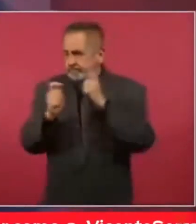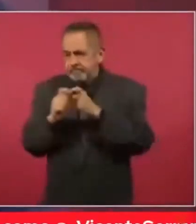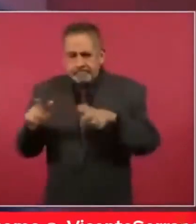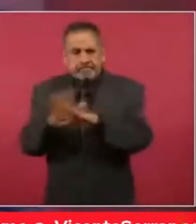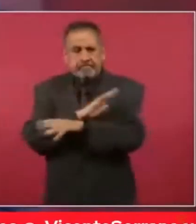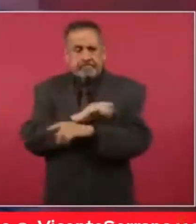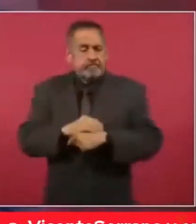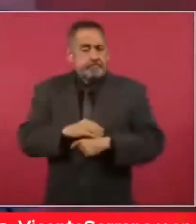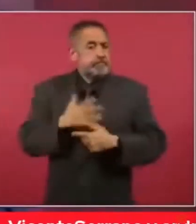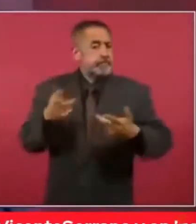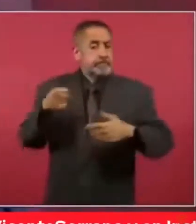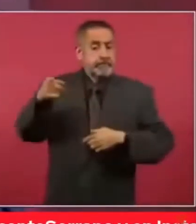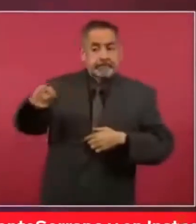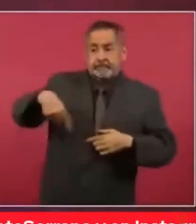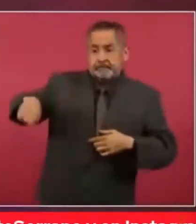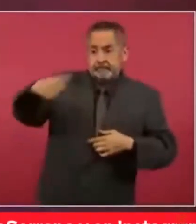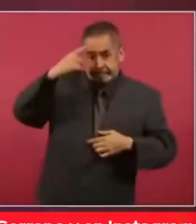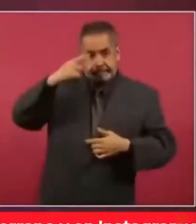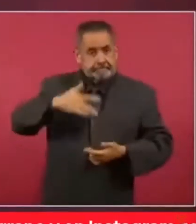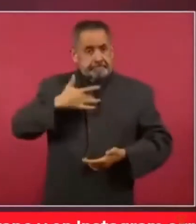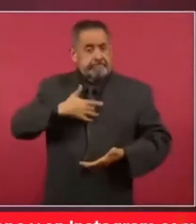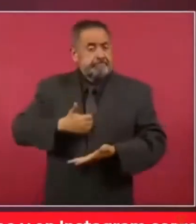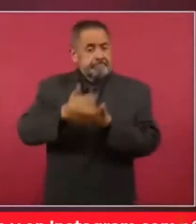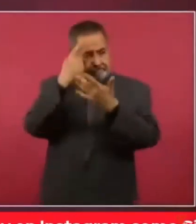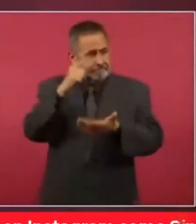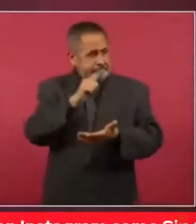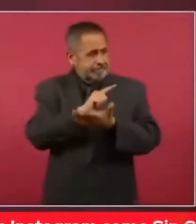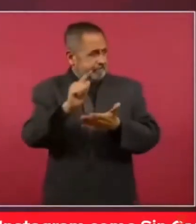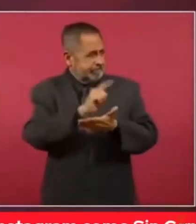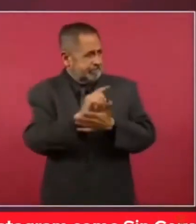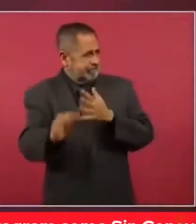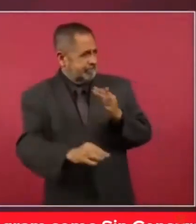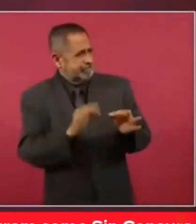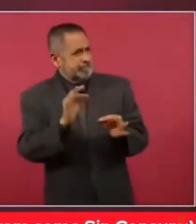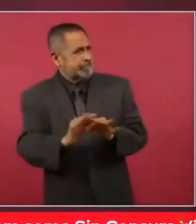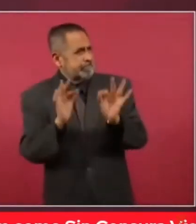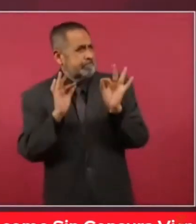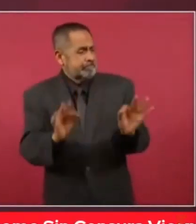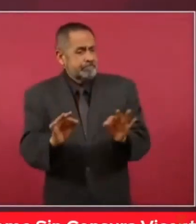El pueblo es el que puede purificar la vida pública.